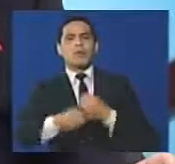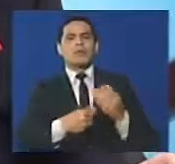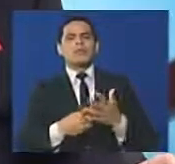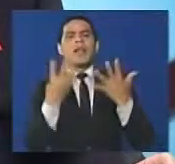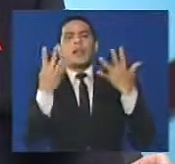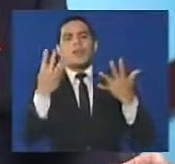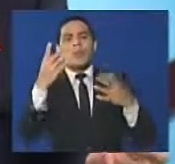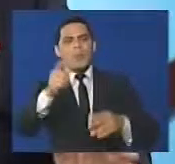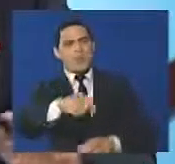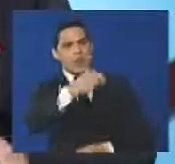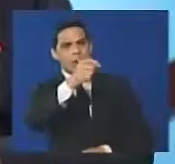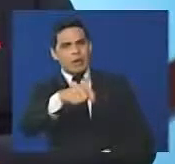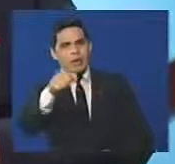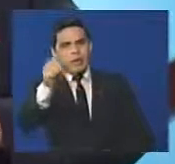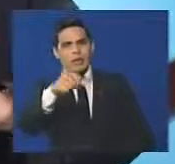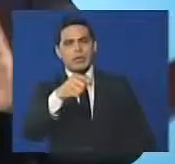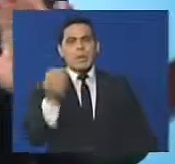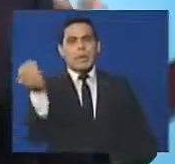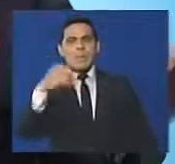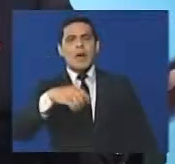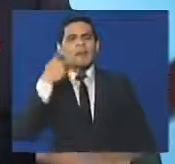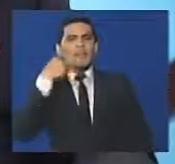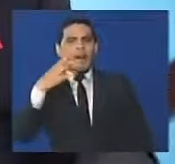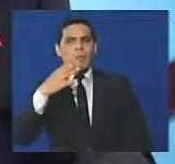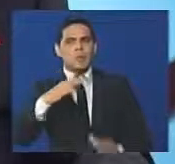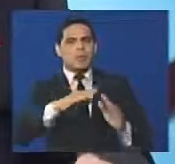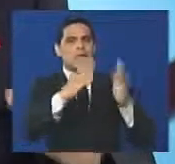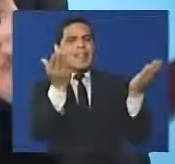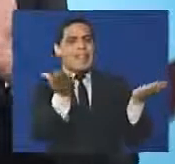de Beethoven, que es una de las más famosas del mundo,